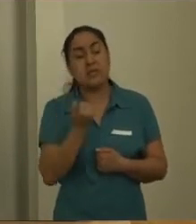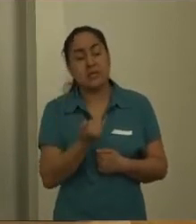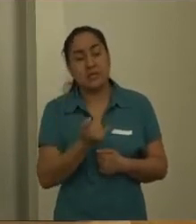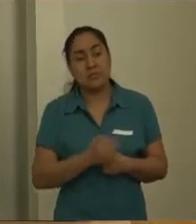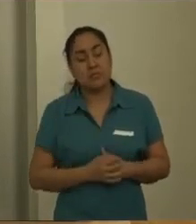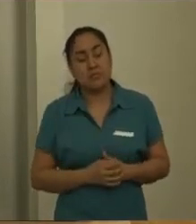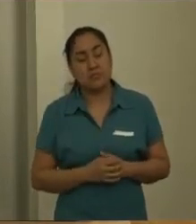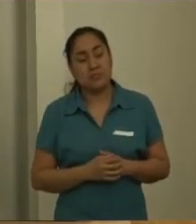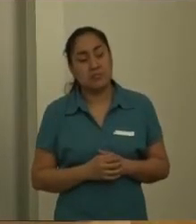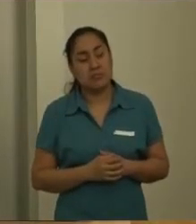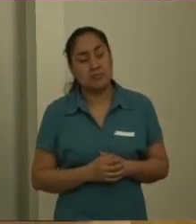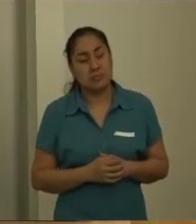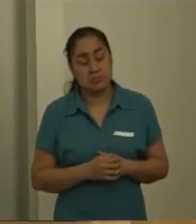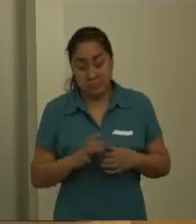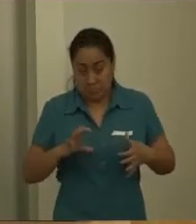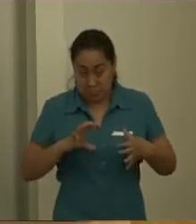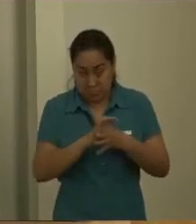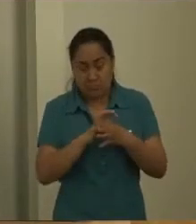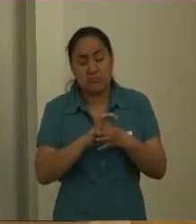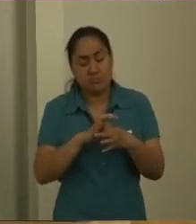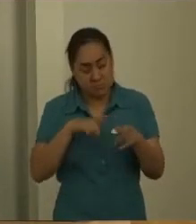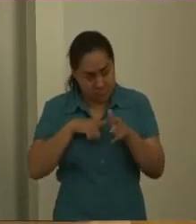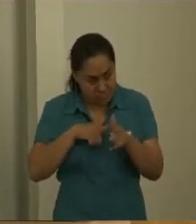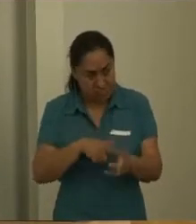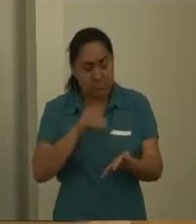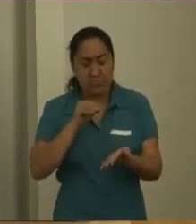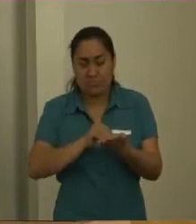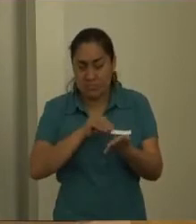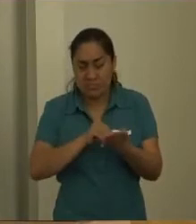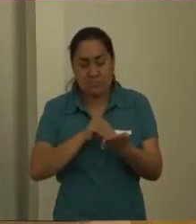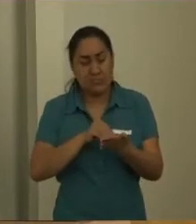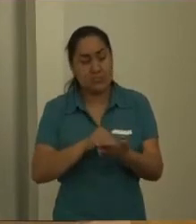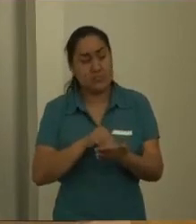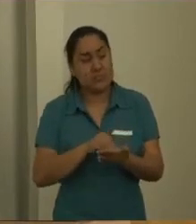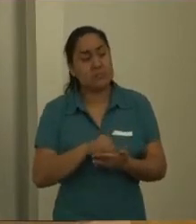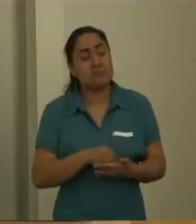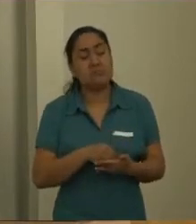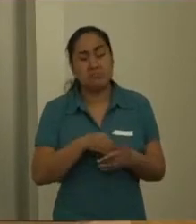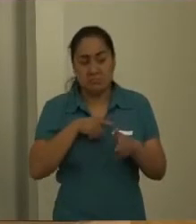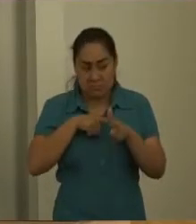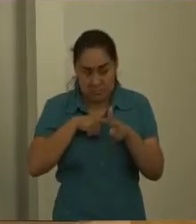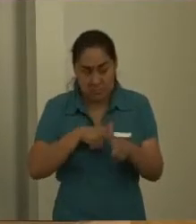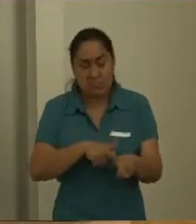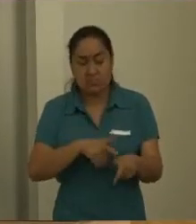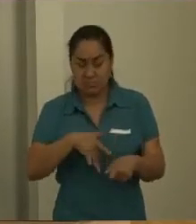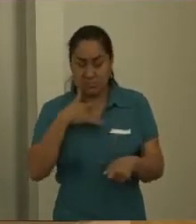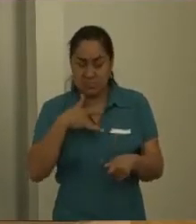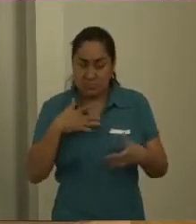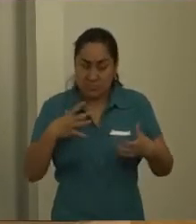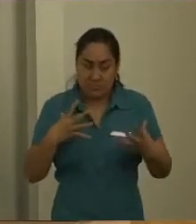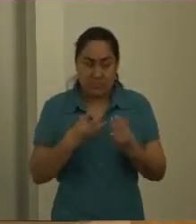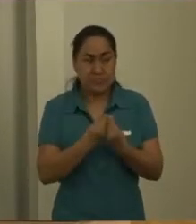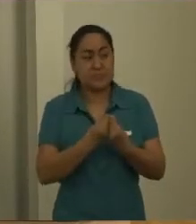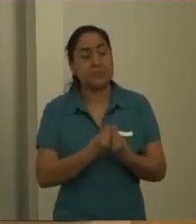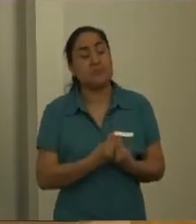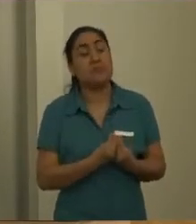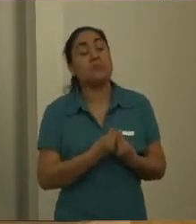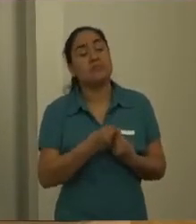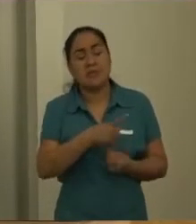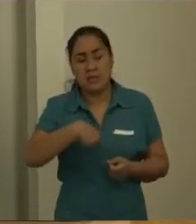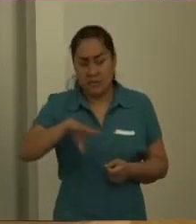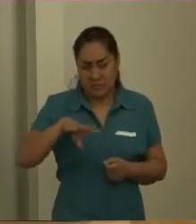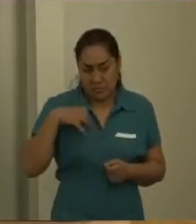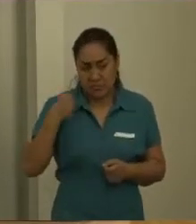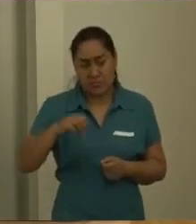esta brecha sigue siendo profunda sigue siendo palpable los esfuerzos